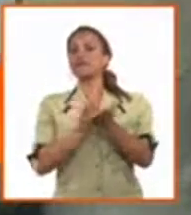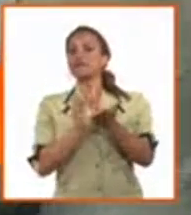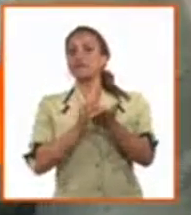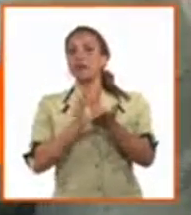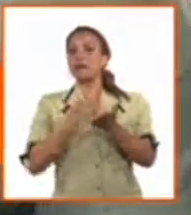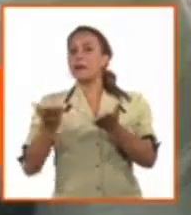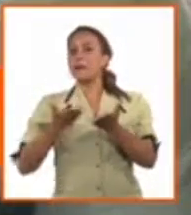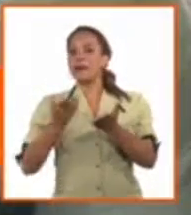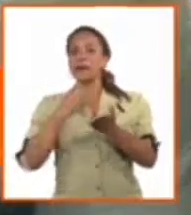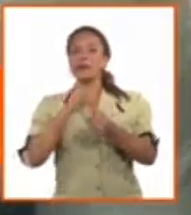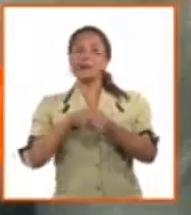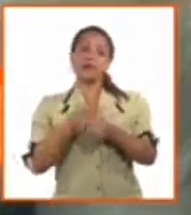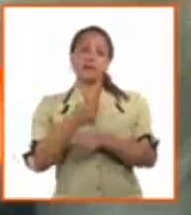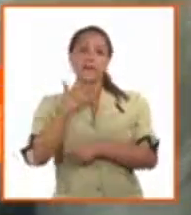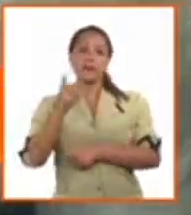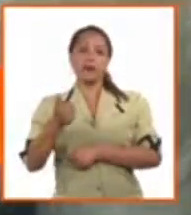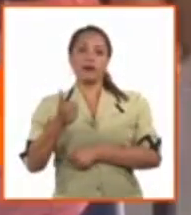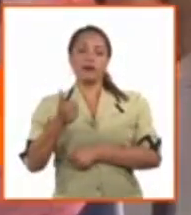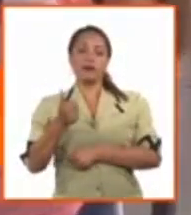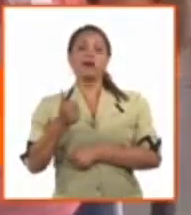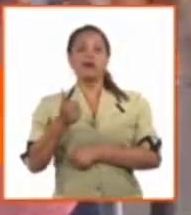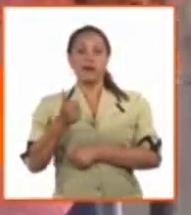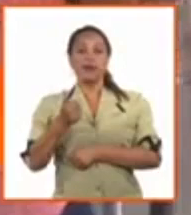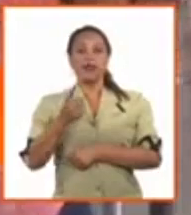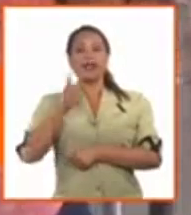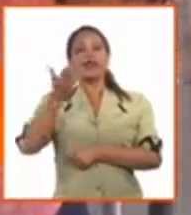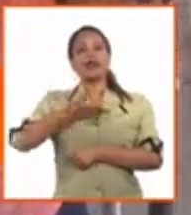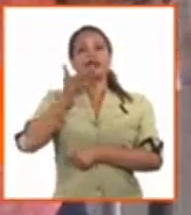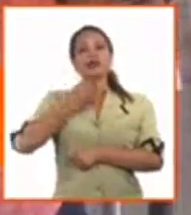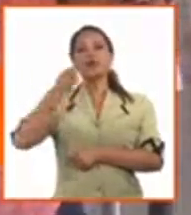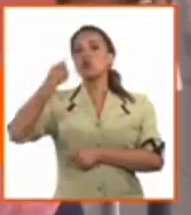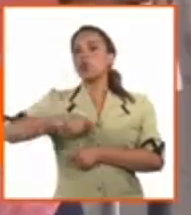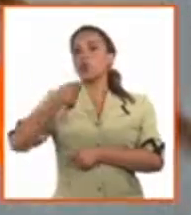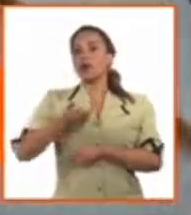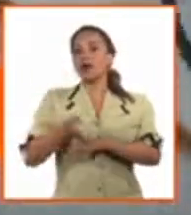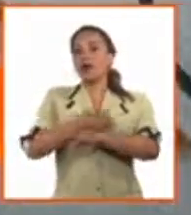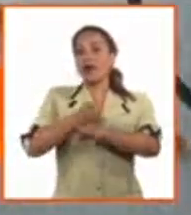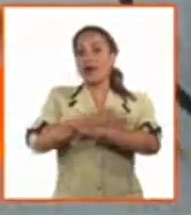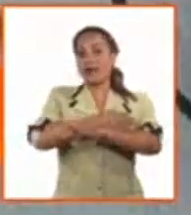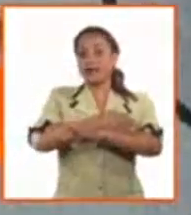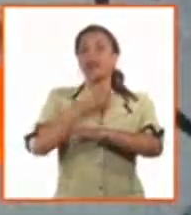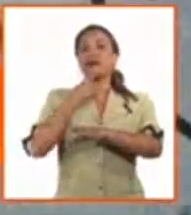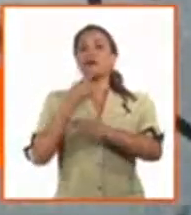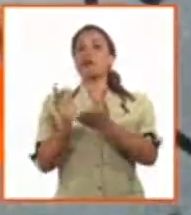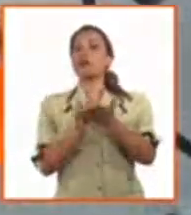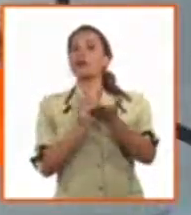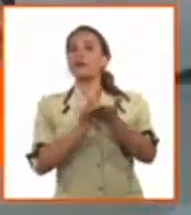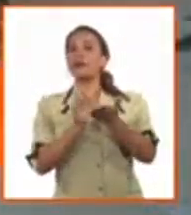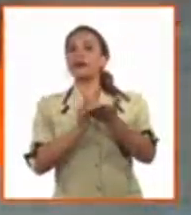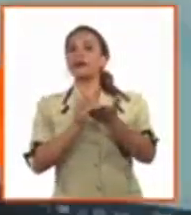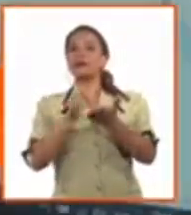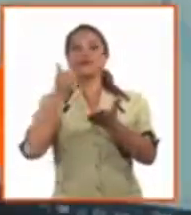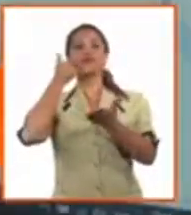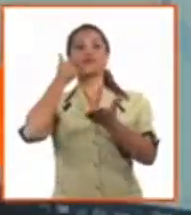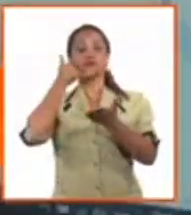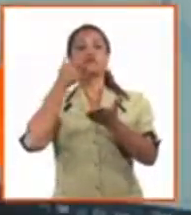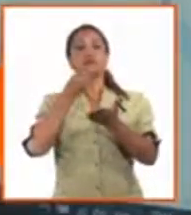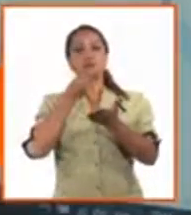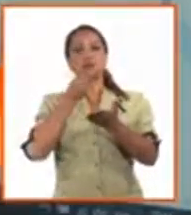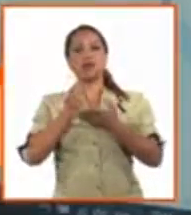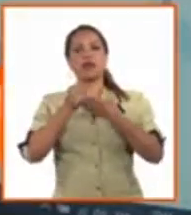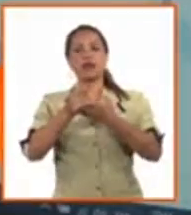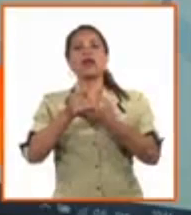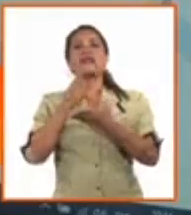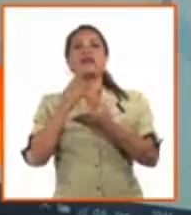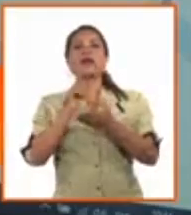para agilizar los tiempos de espera entre ellas se encuentra la declaración jurada anticipada a través de un formulario digital la